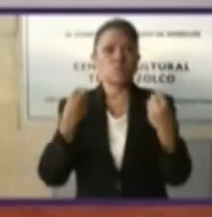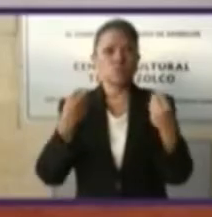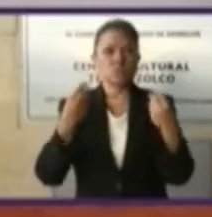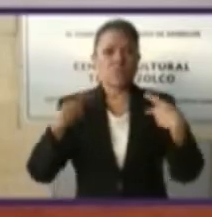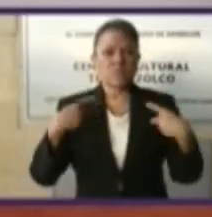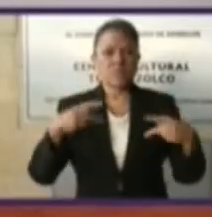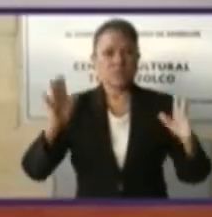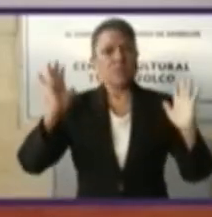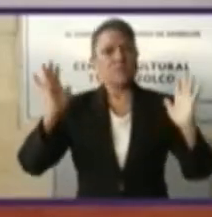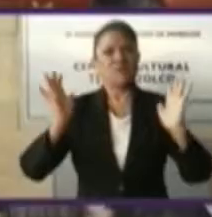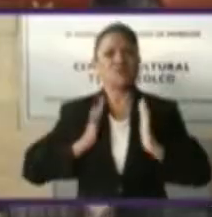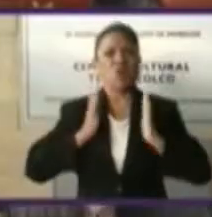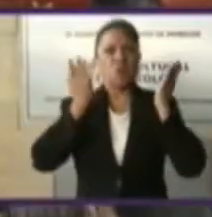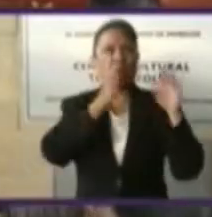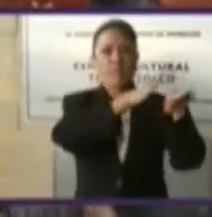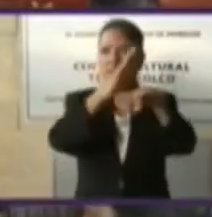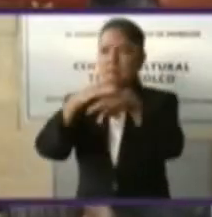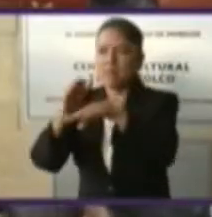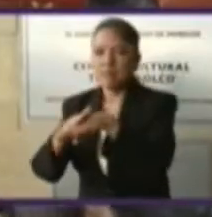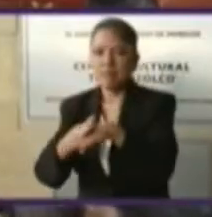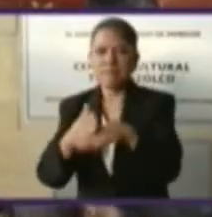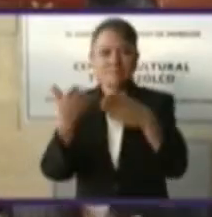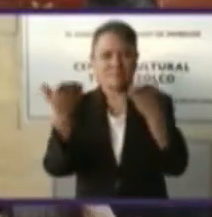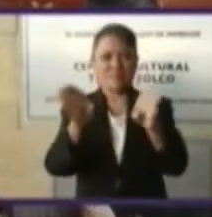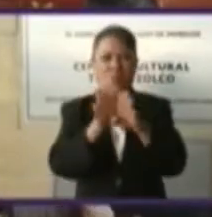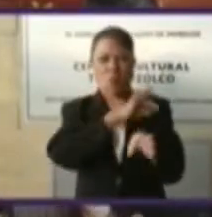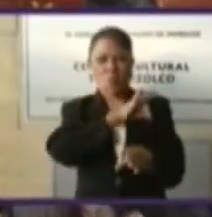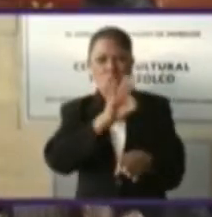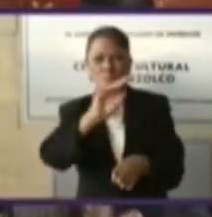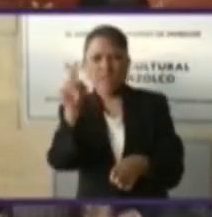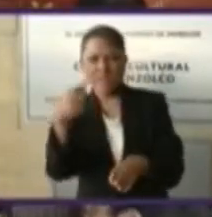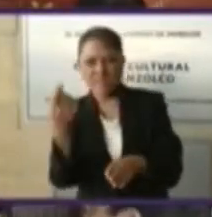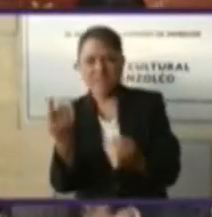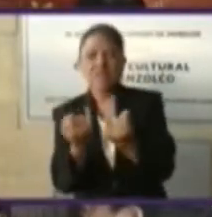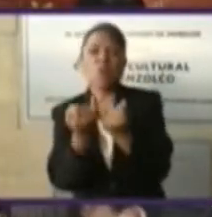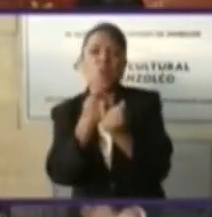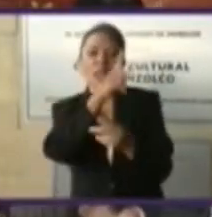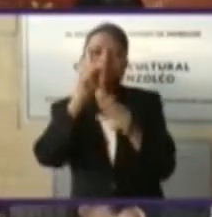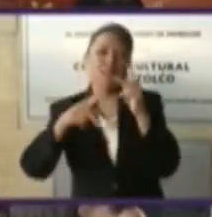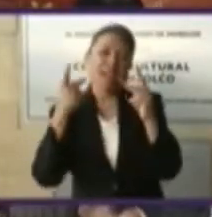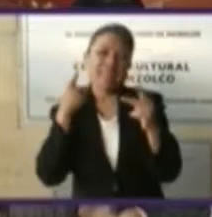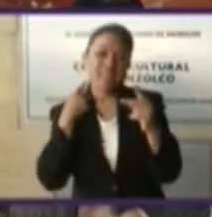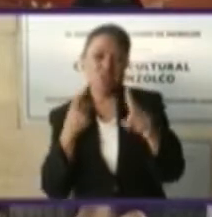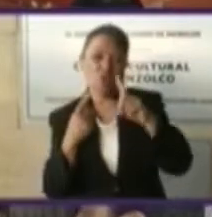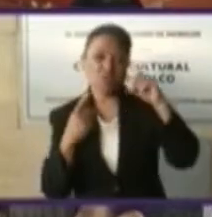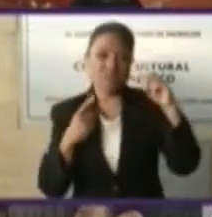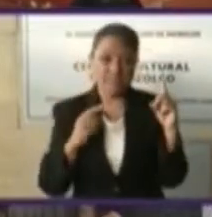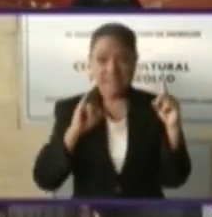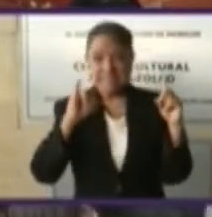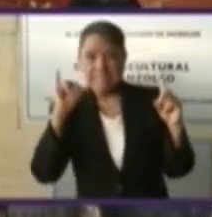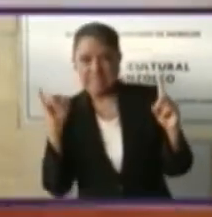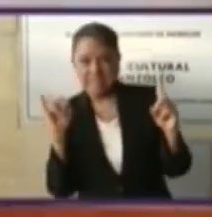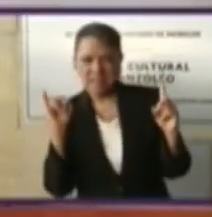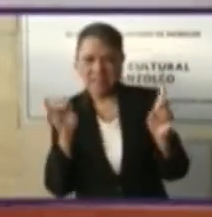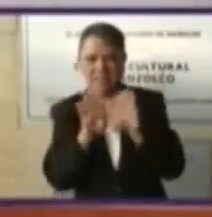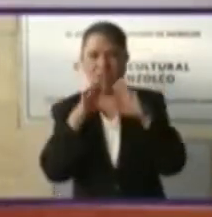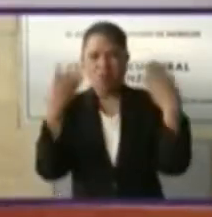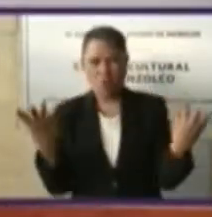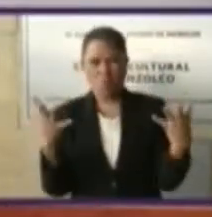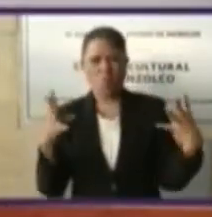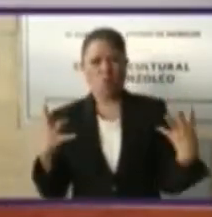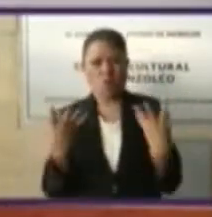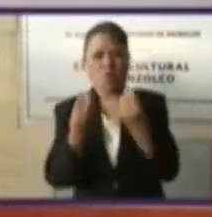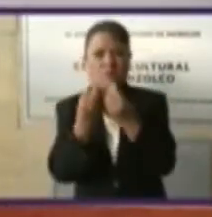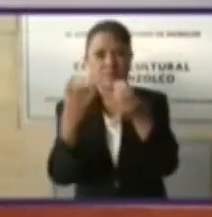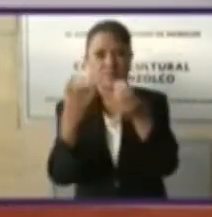llamado de cómo es posible que se junten la derecha, la izquierda y todos estos partidos tan, tan diferentes. De verdad